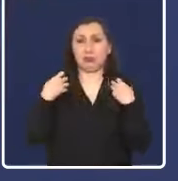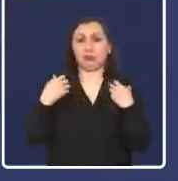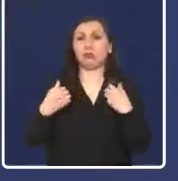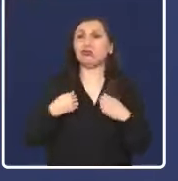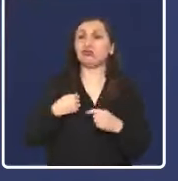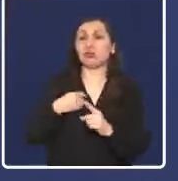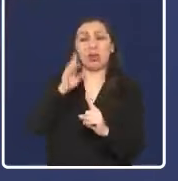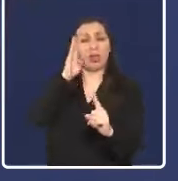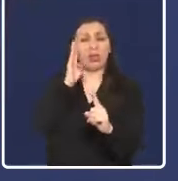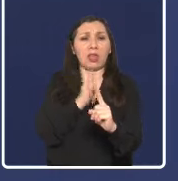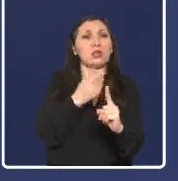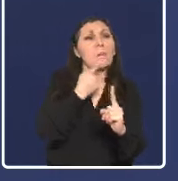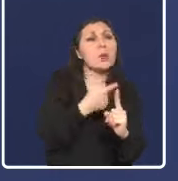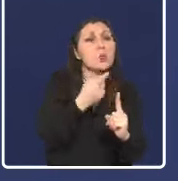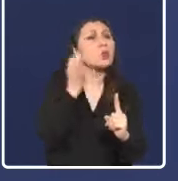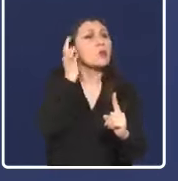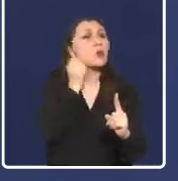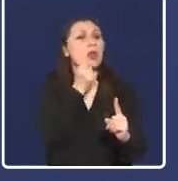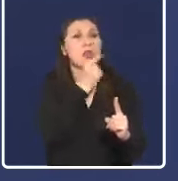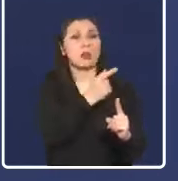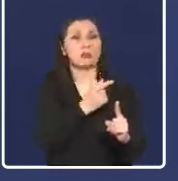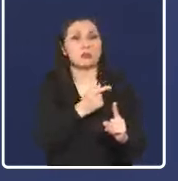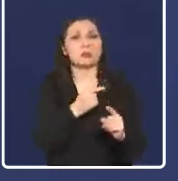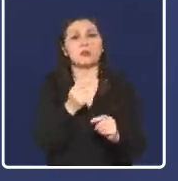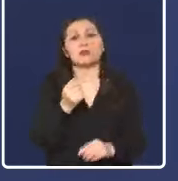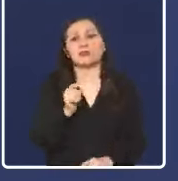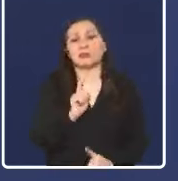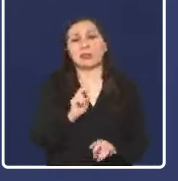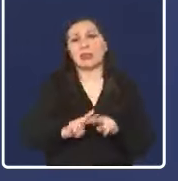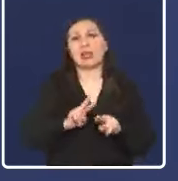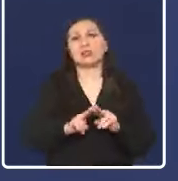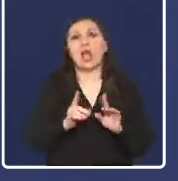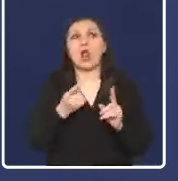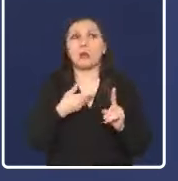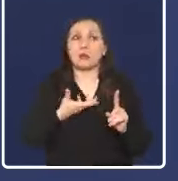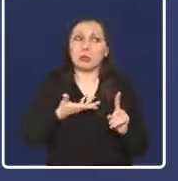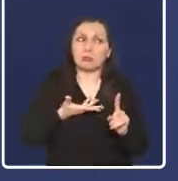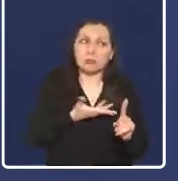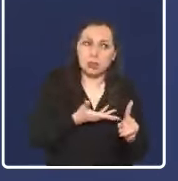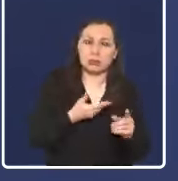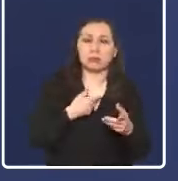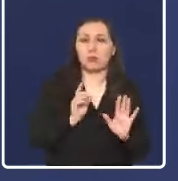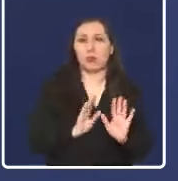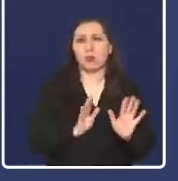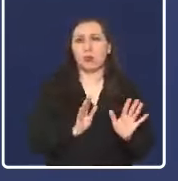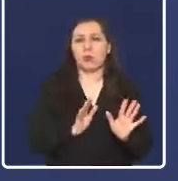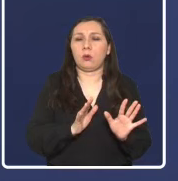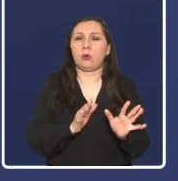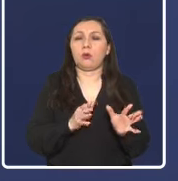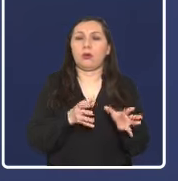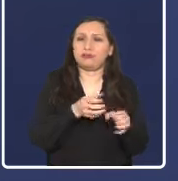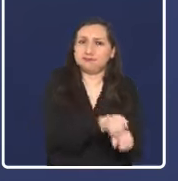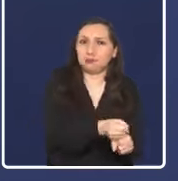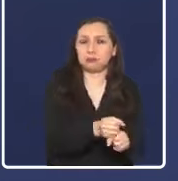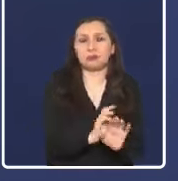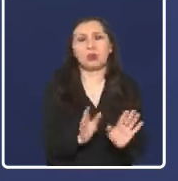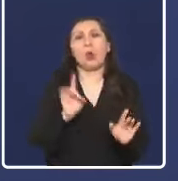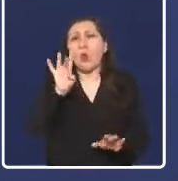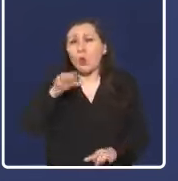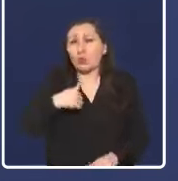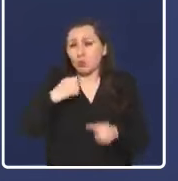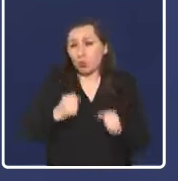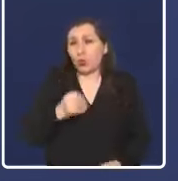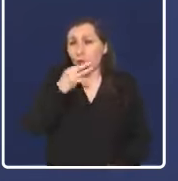tomar contacto personal con ella ni hacer cualquier cosa que se pueda entender como una presión. Yo lo único que puedo decir respecto a esto es